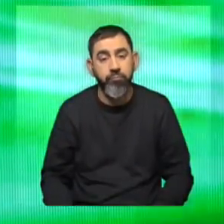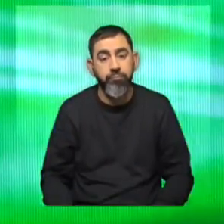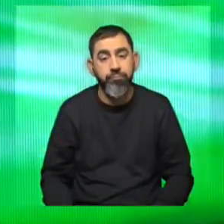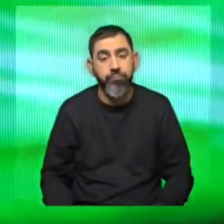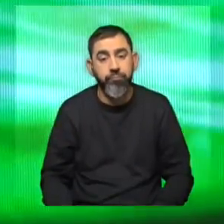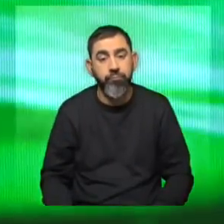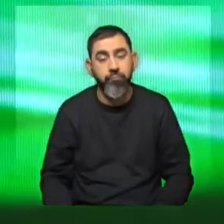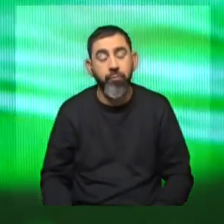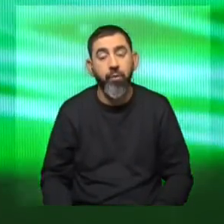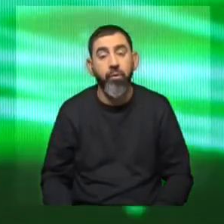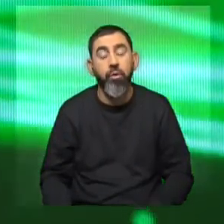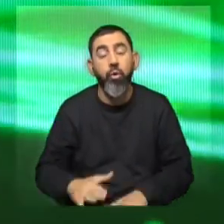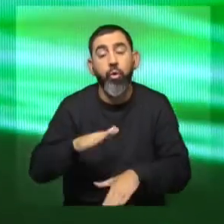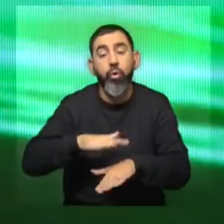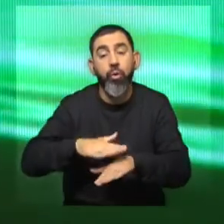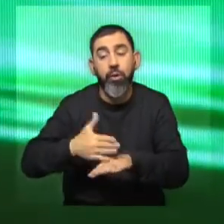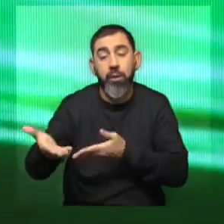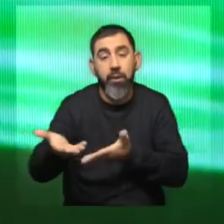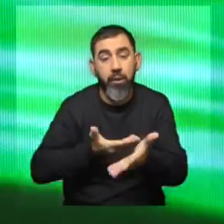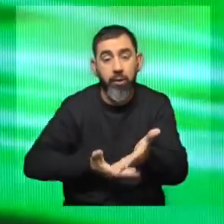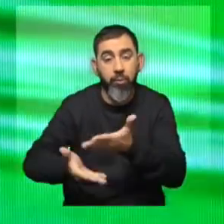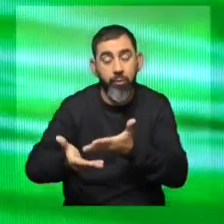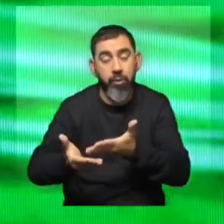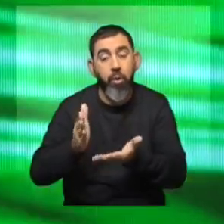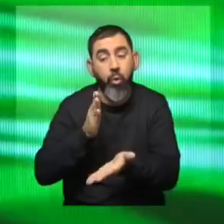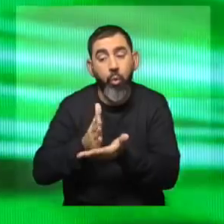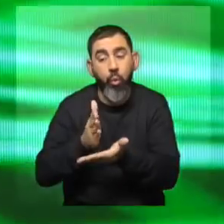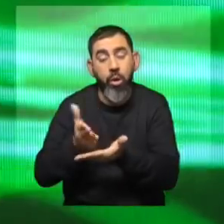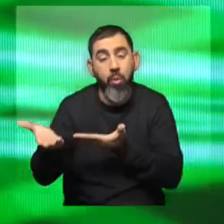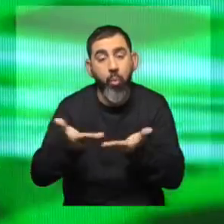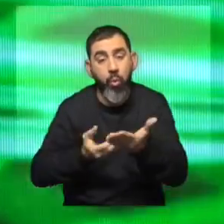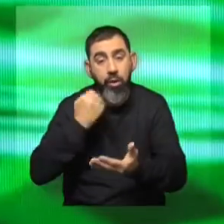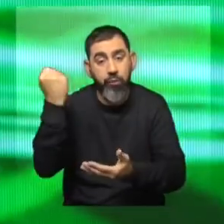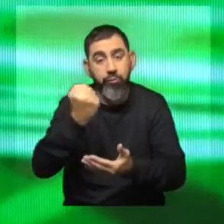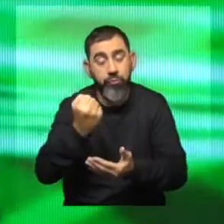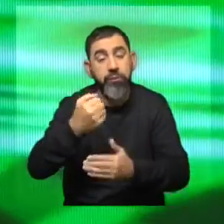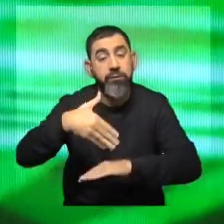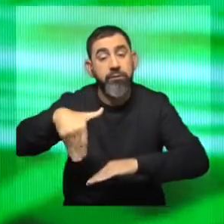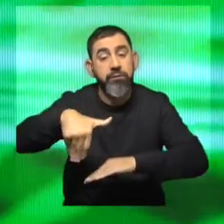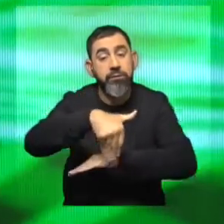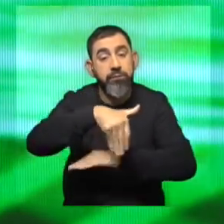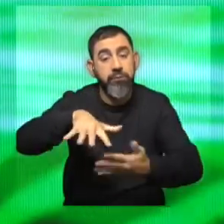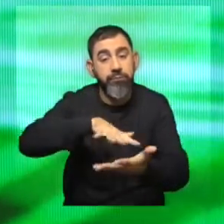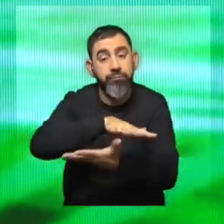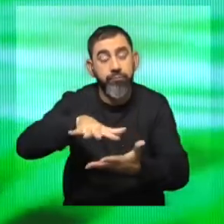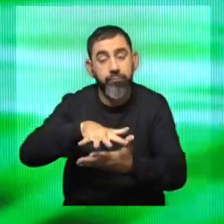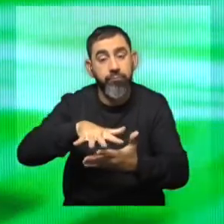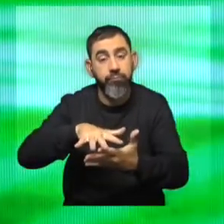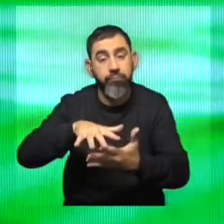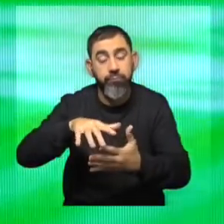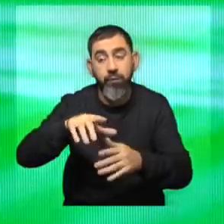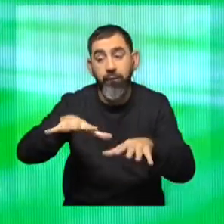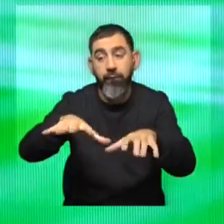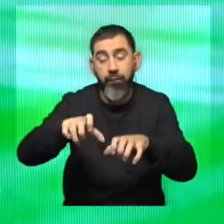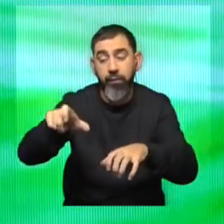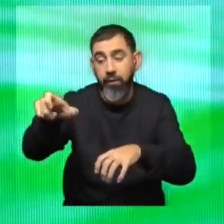anteriormente de la corresponsabilidad las las acciones colaborativas creo que la situación de calle que irrumpe en el espacio público en